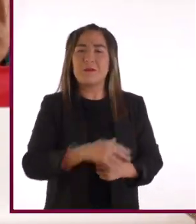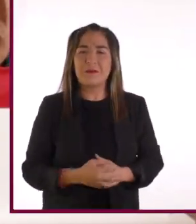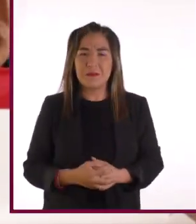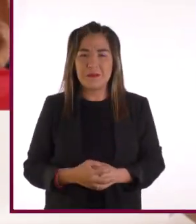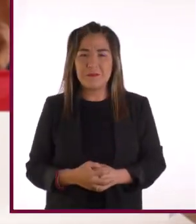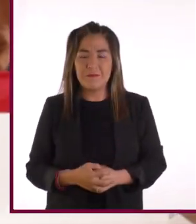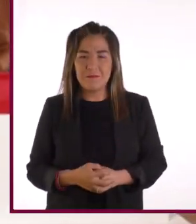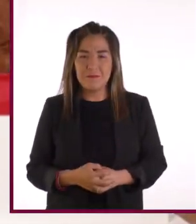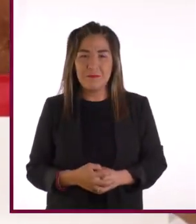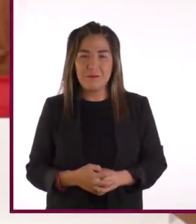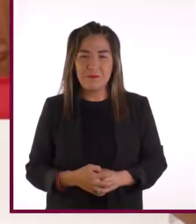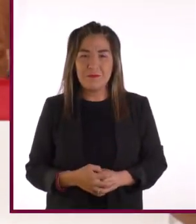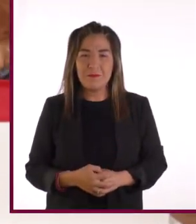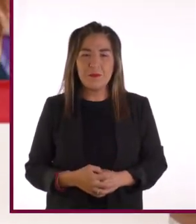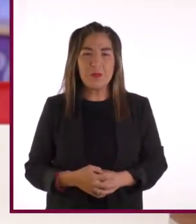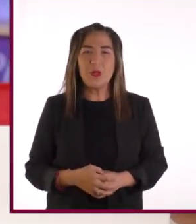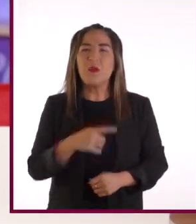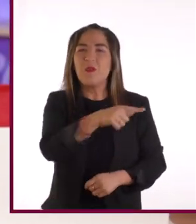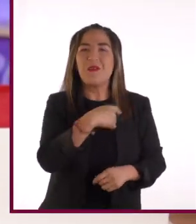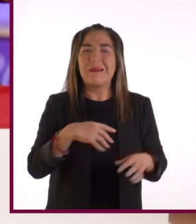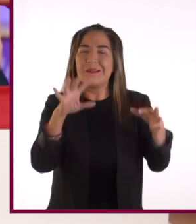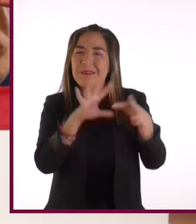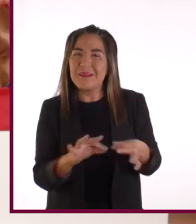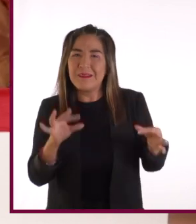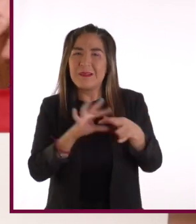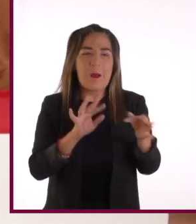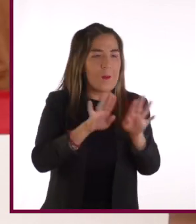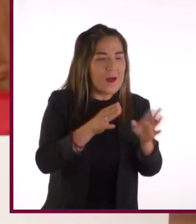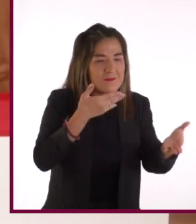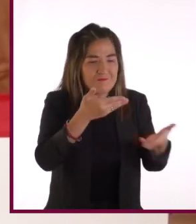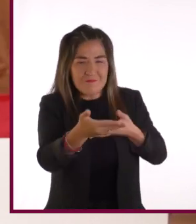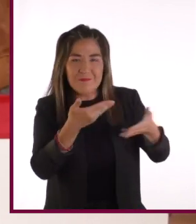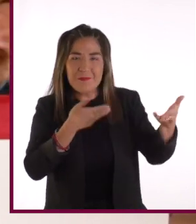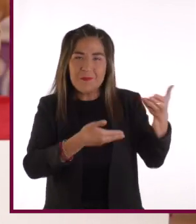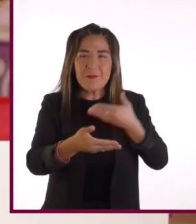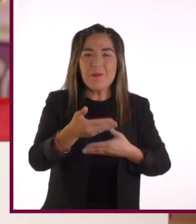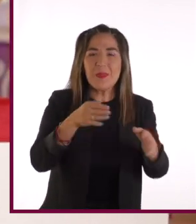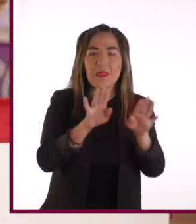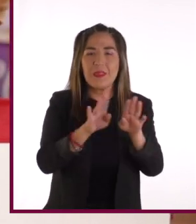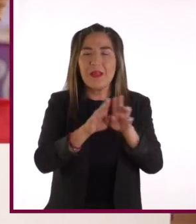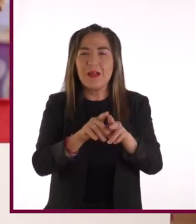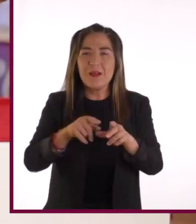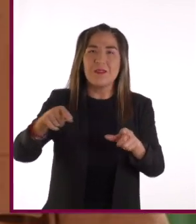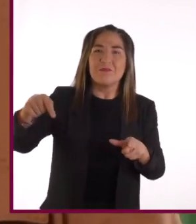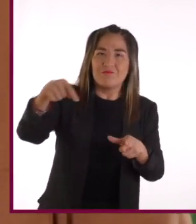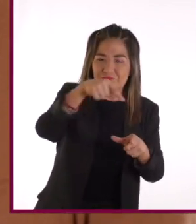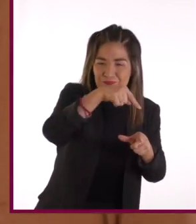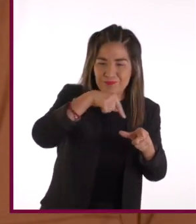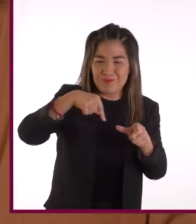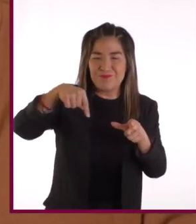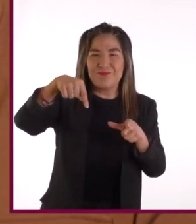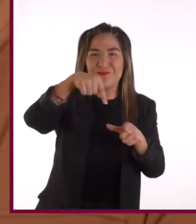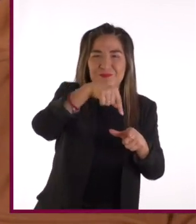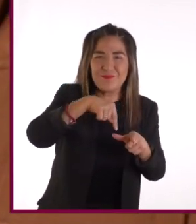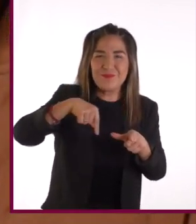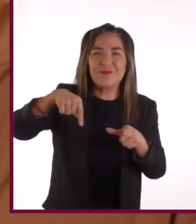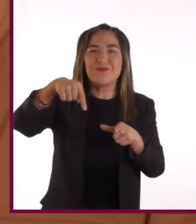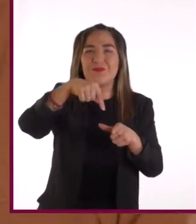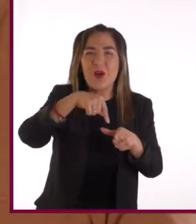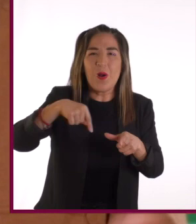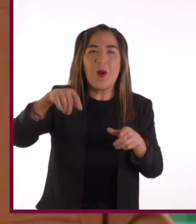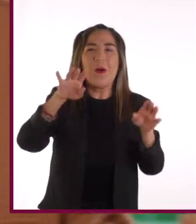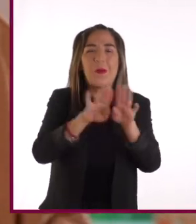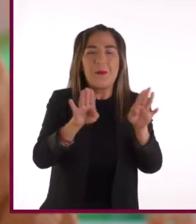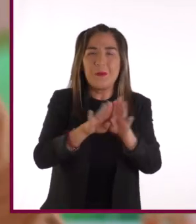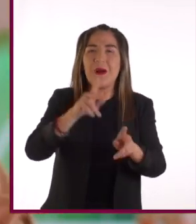Didmara, siento que tú y yo estamos yendo como en círculos en este debate, ¿eh? O más bien en espiral. Estamos ahí girando en una